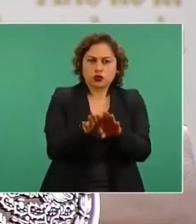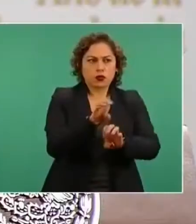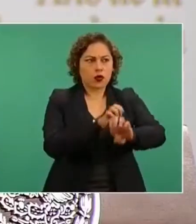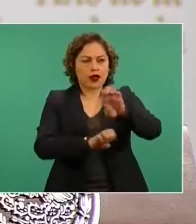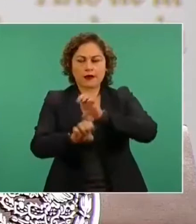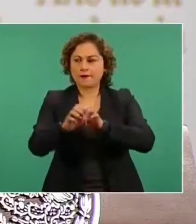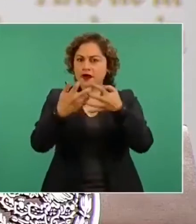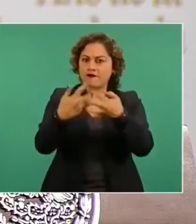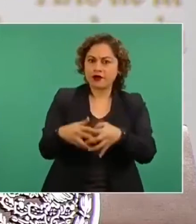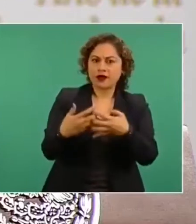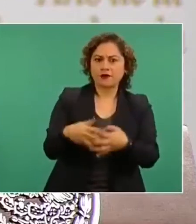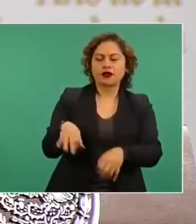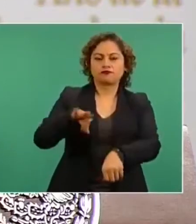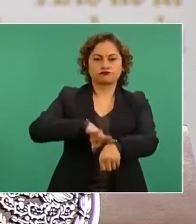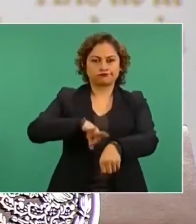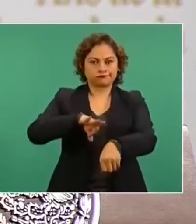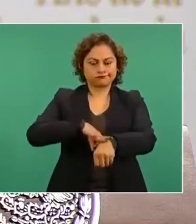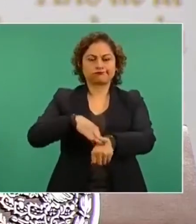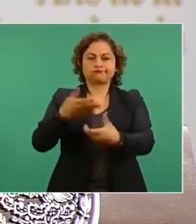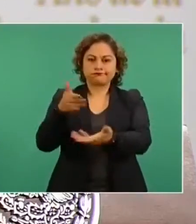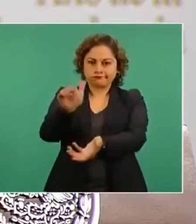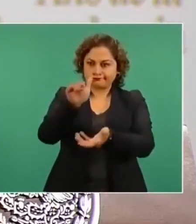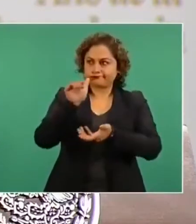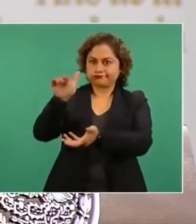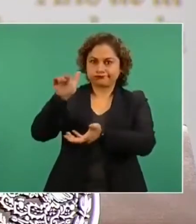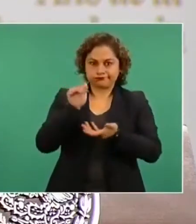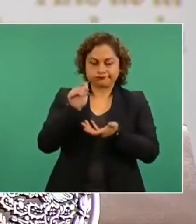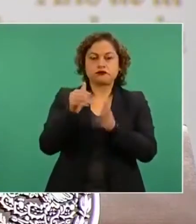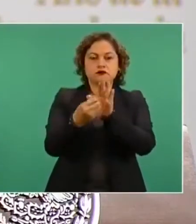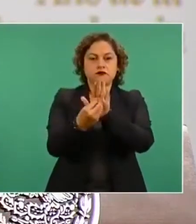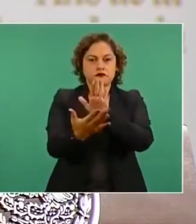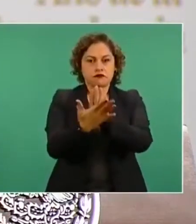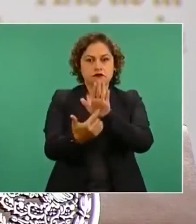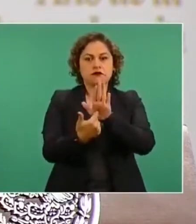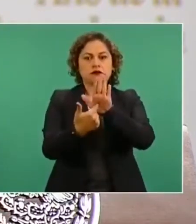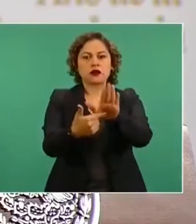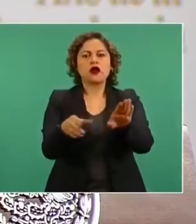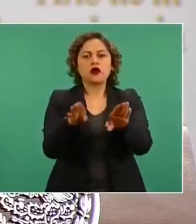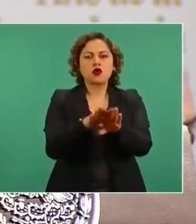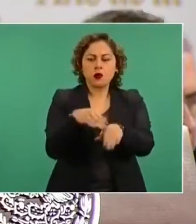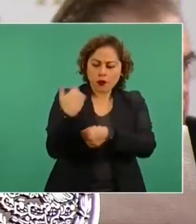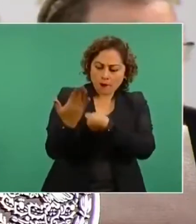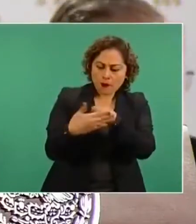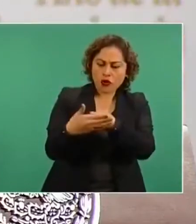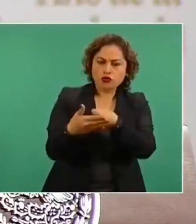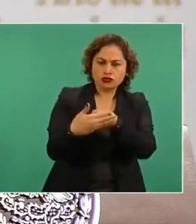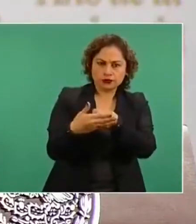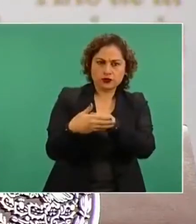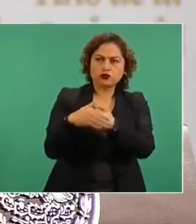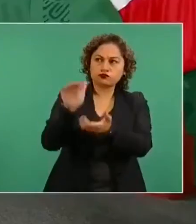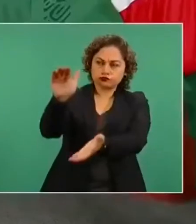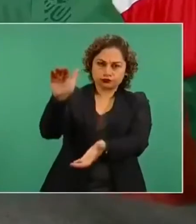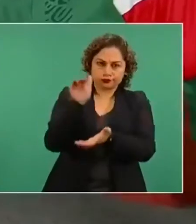Mucho llamó la atención que el presidente de México, Andrés Manuel López Obrador, justificara la pausa de 2 semanas en la llegada de vacunas contra el